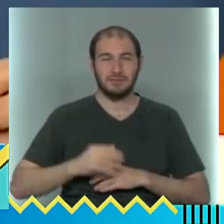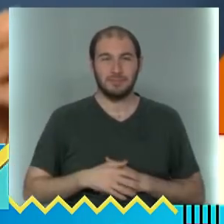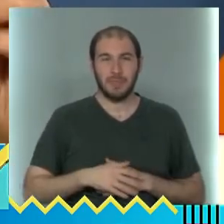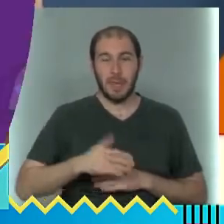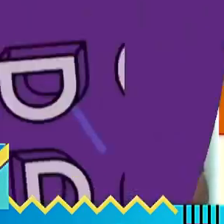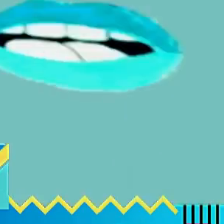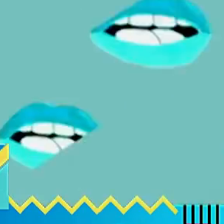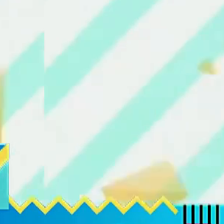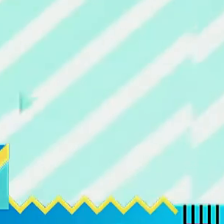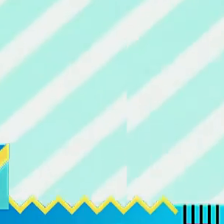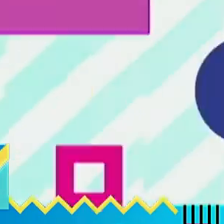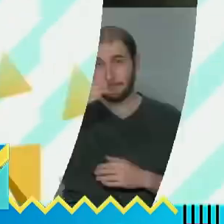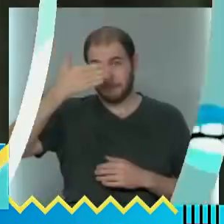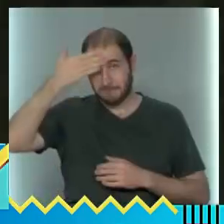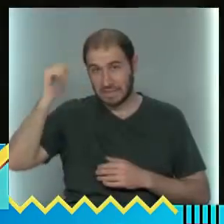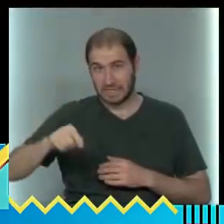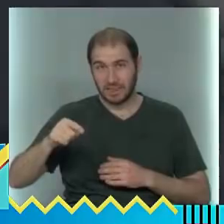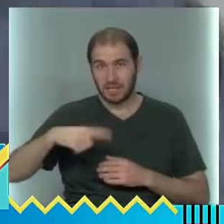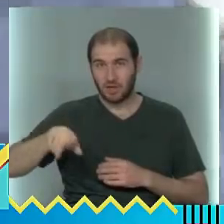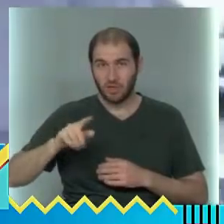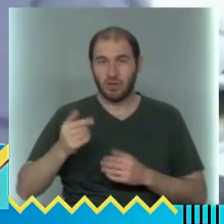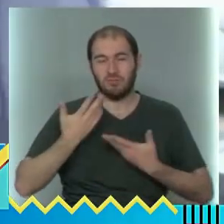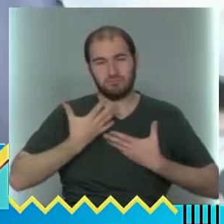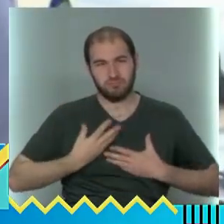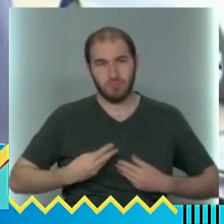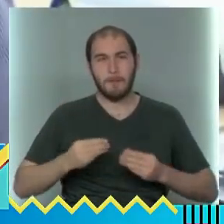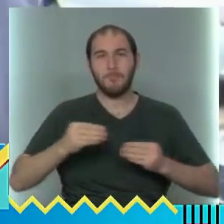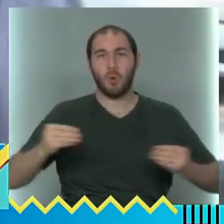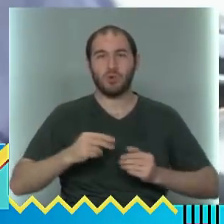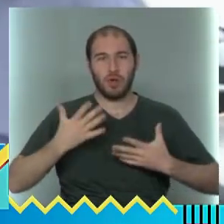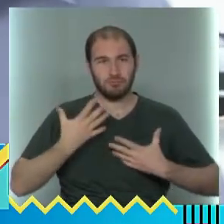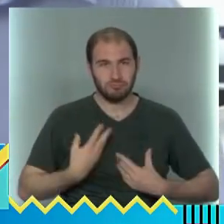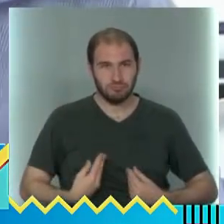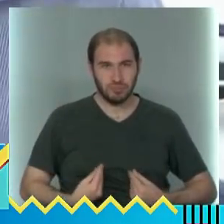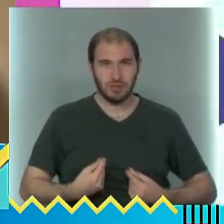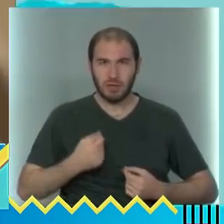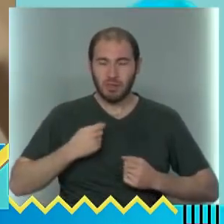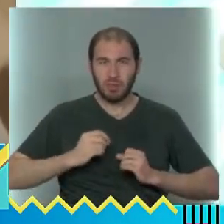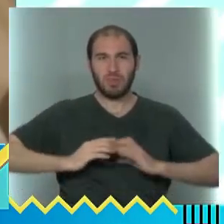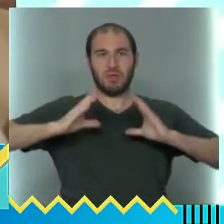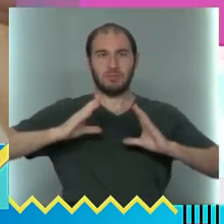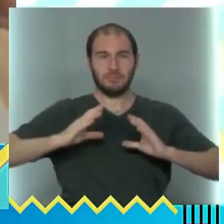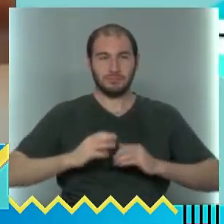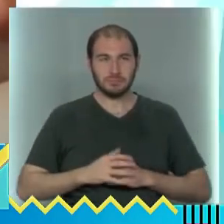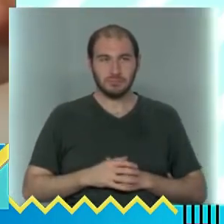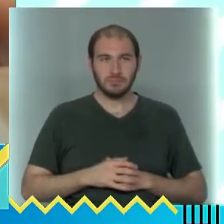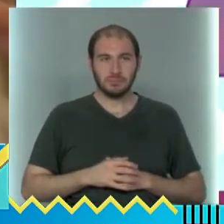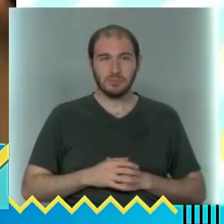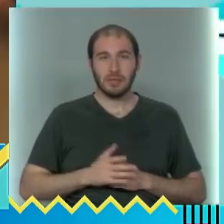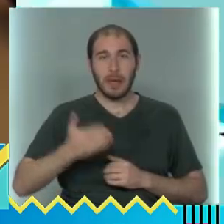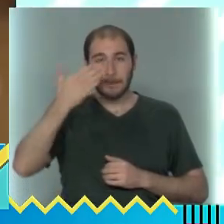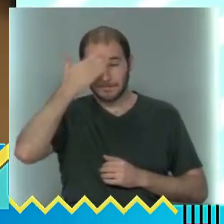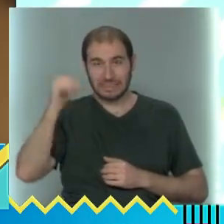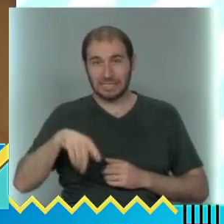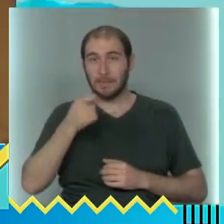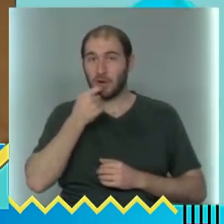Estos pacientes, en el estadio que deberíamos estar relajados muscularmente, lo tienen activado. Y son pacientes